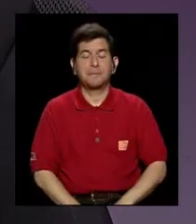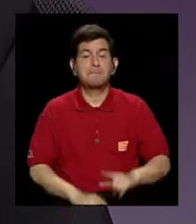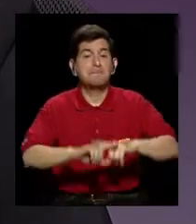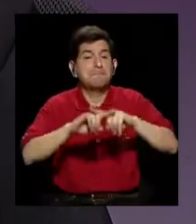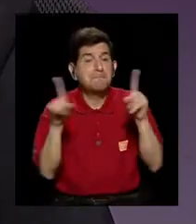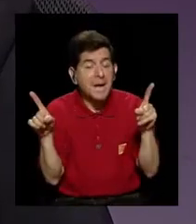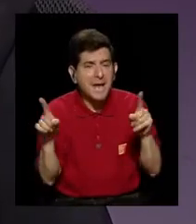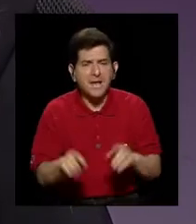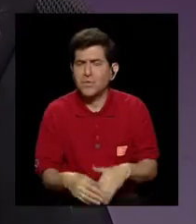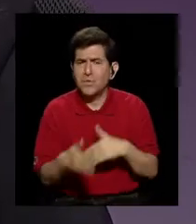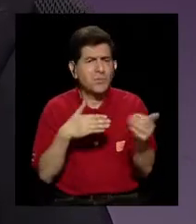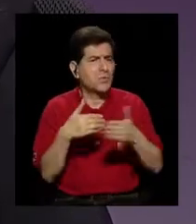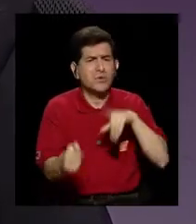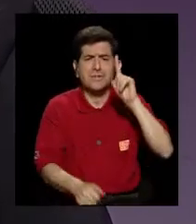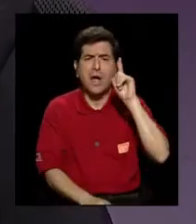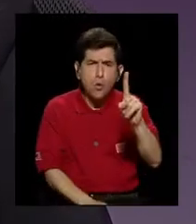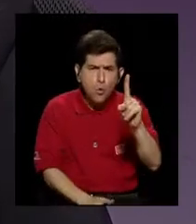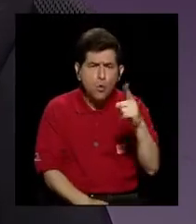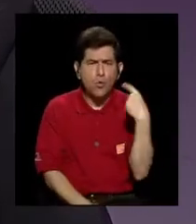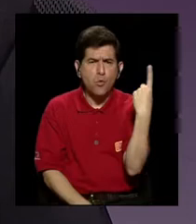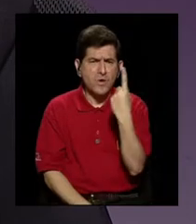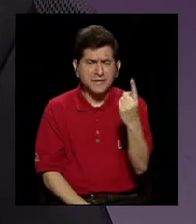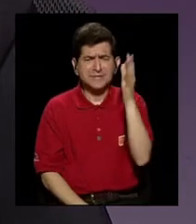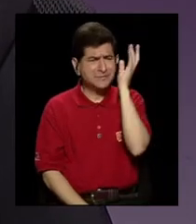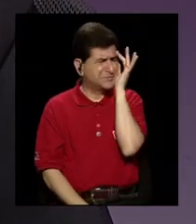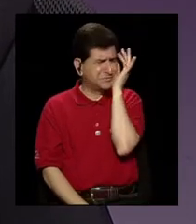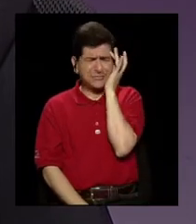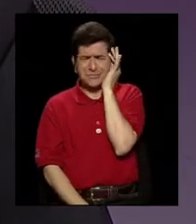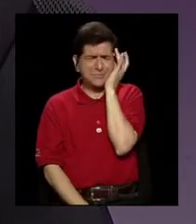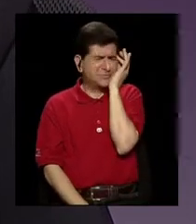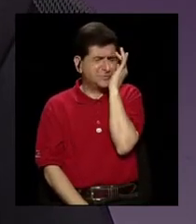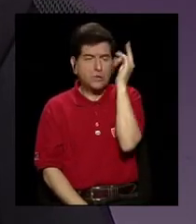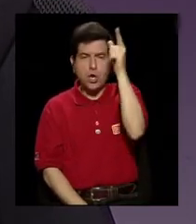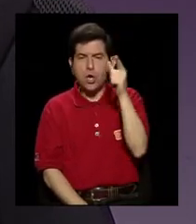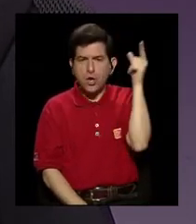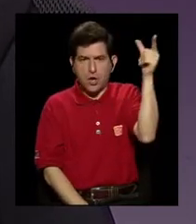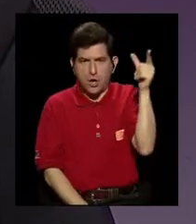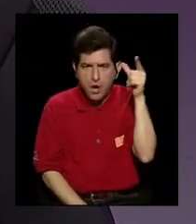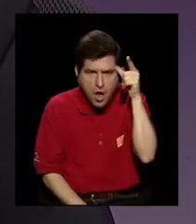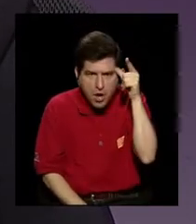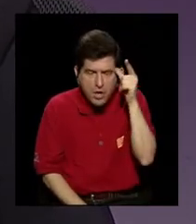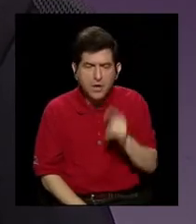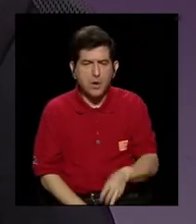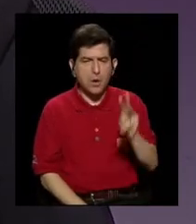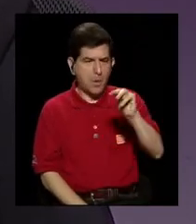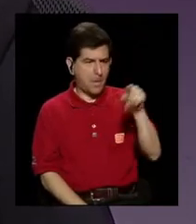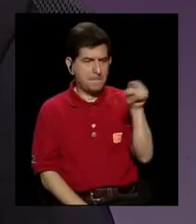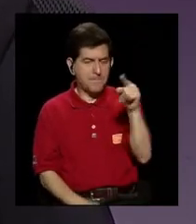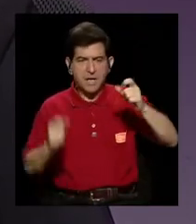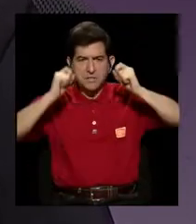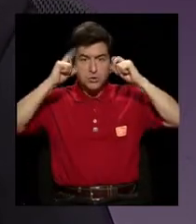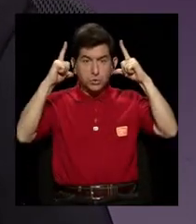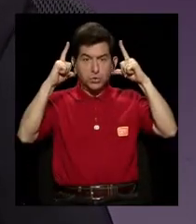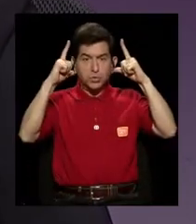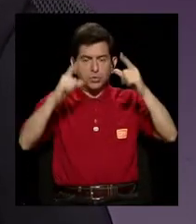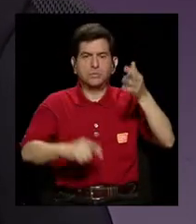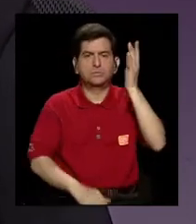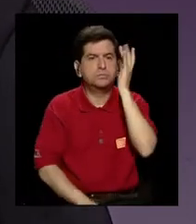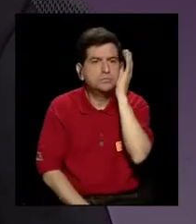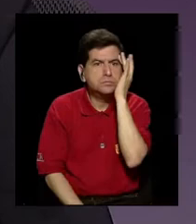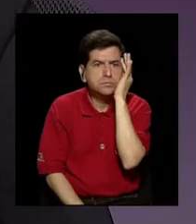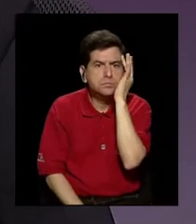Pero que fuera una siempre debe ser una preocupación. Evidentemente, marzo nos alertó, nos